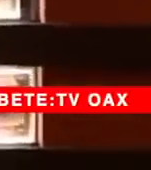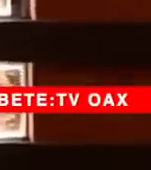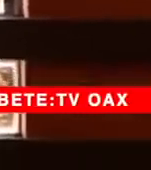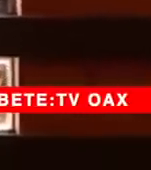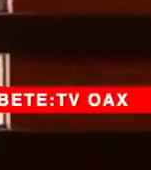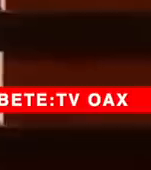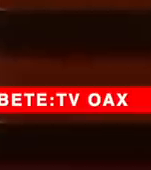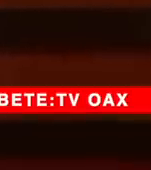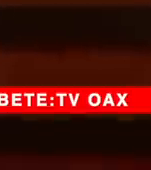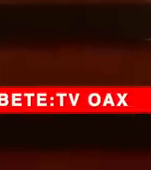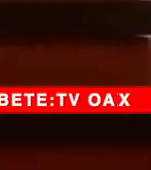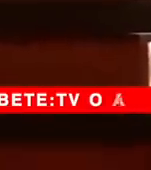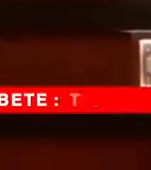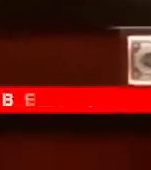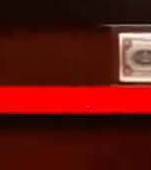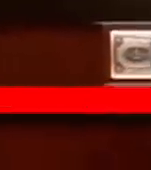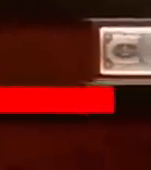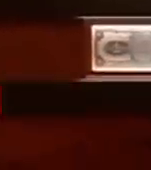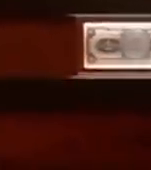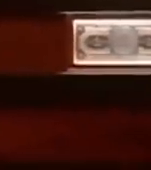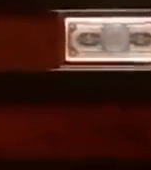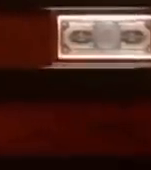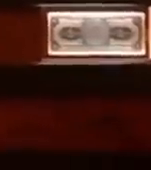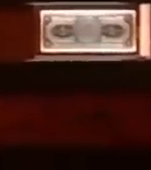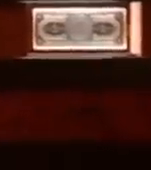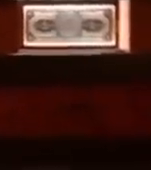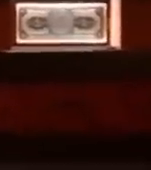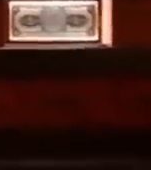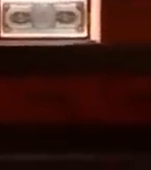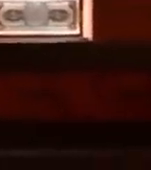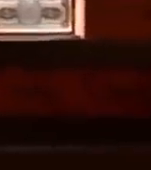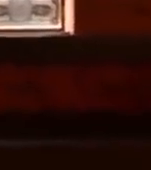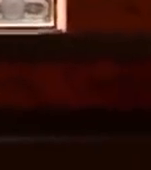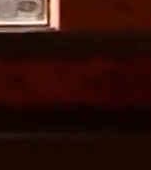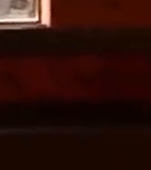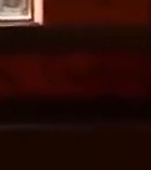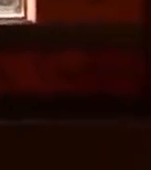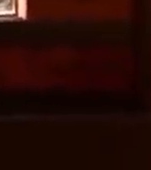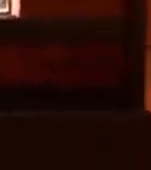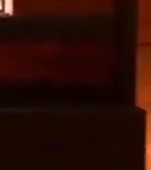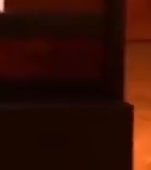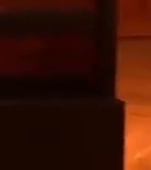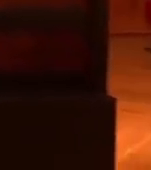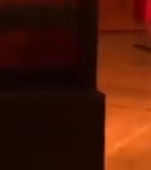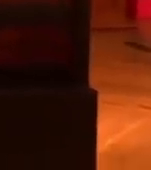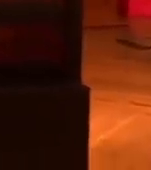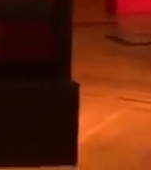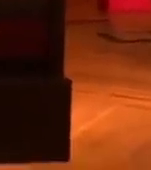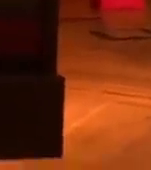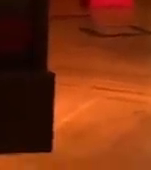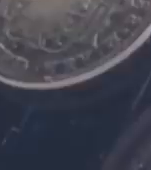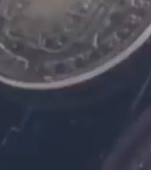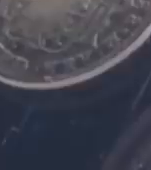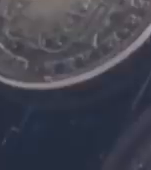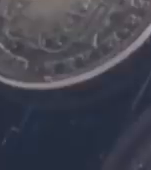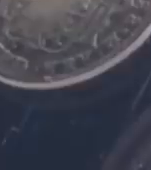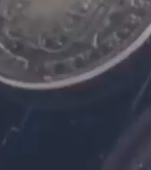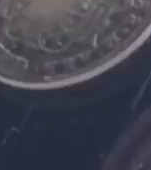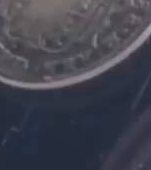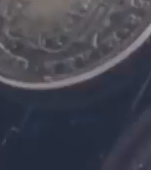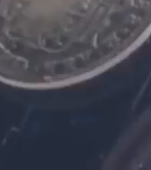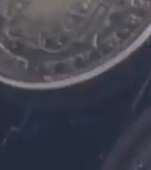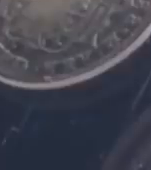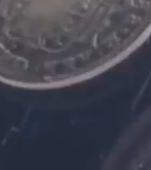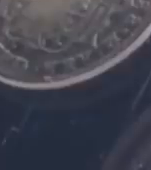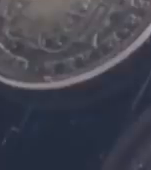la jornada de los trabajadores. Por su parte, las piezas extranjeras documentaban desde el dinero mercancía hasta las